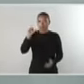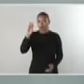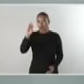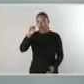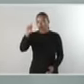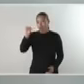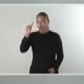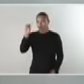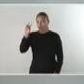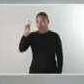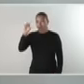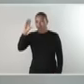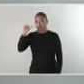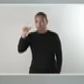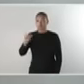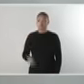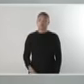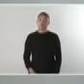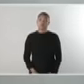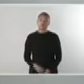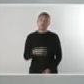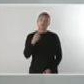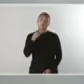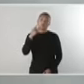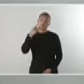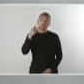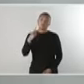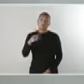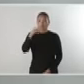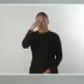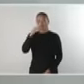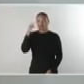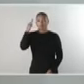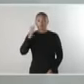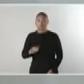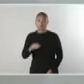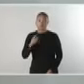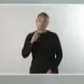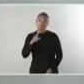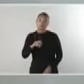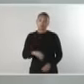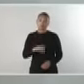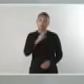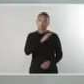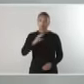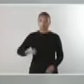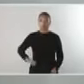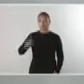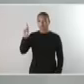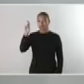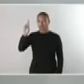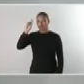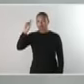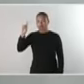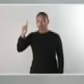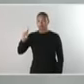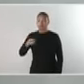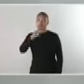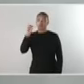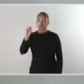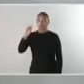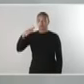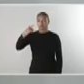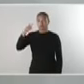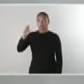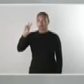Vaca tiene el uso de la palabra para sus conclusiones finales el candidato del partido de la Revolución democrática Jorge